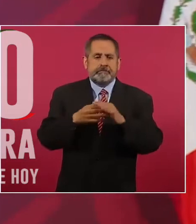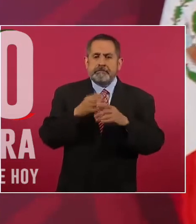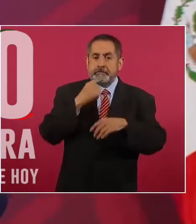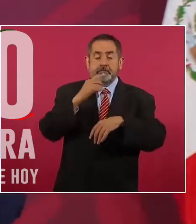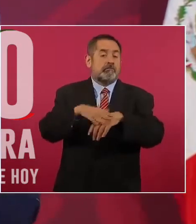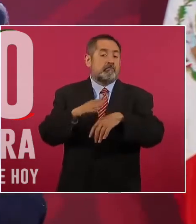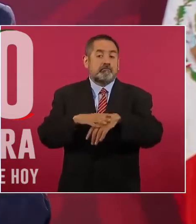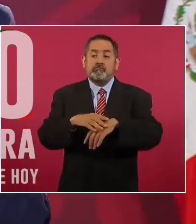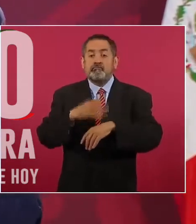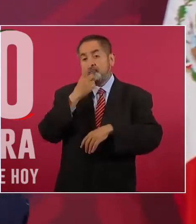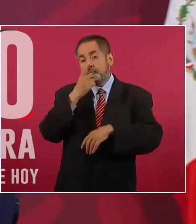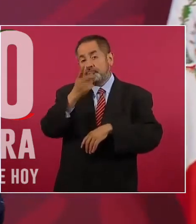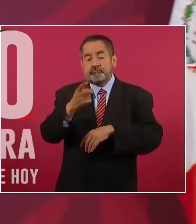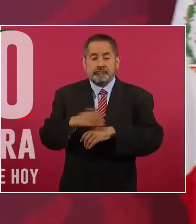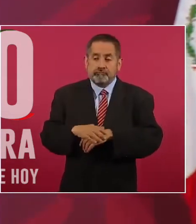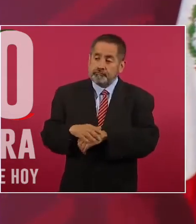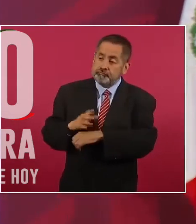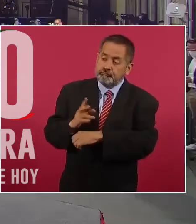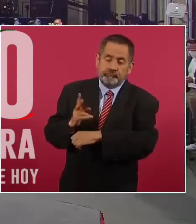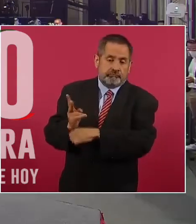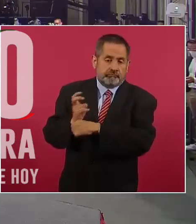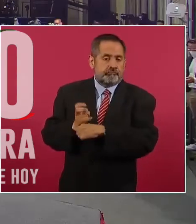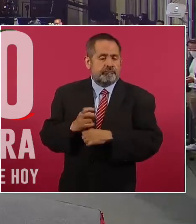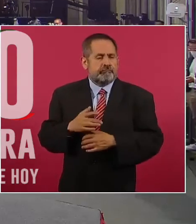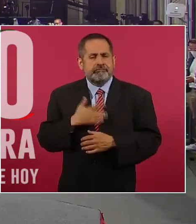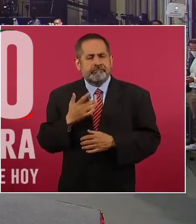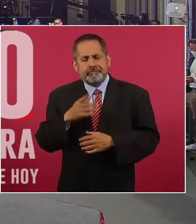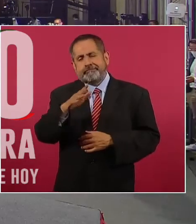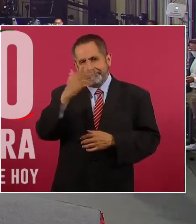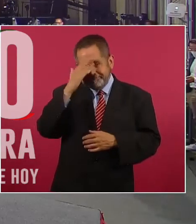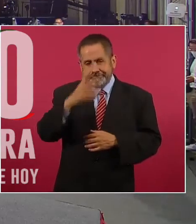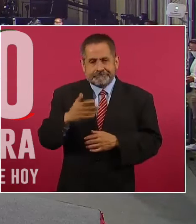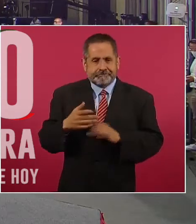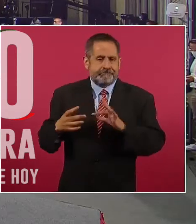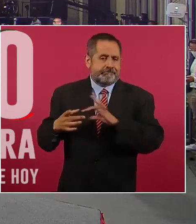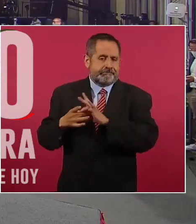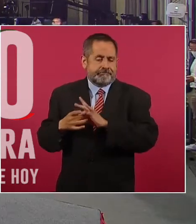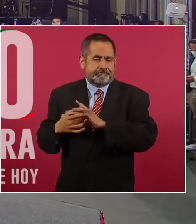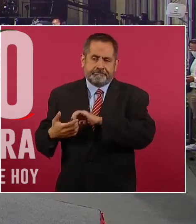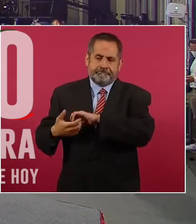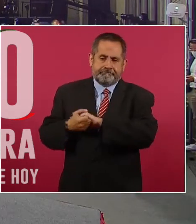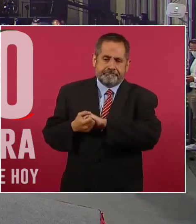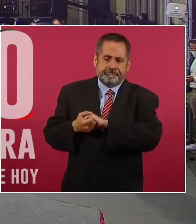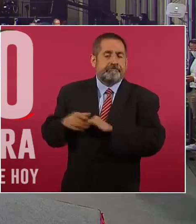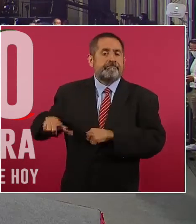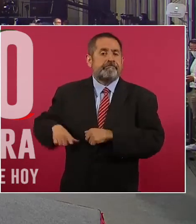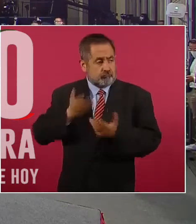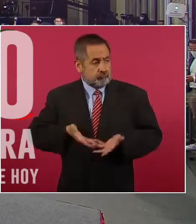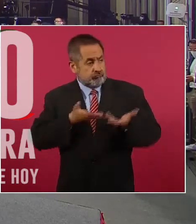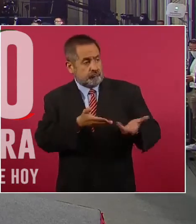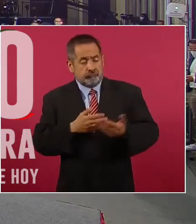a traer, porque solidariamente el gobierno de Cuba nos